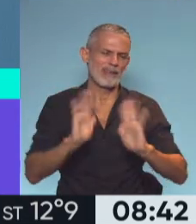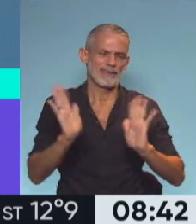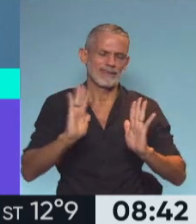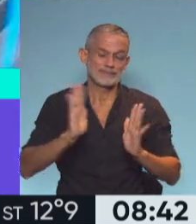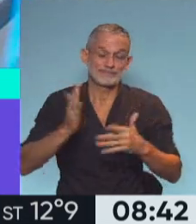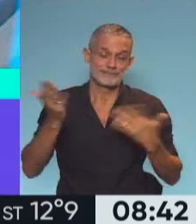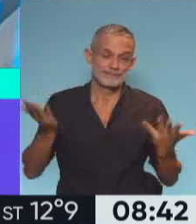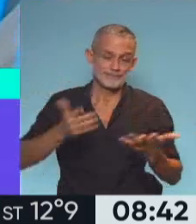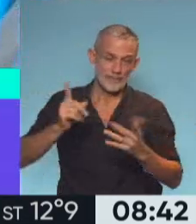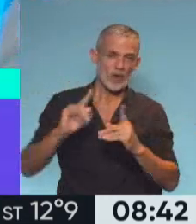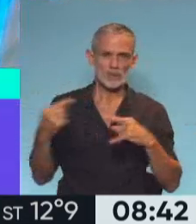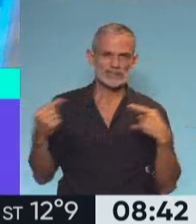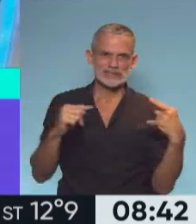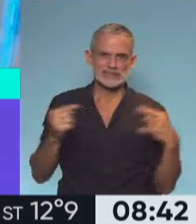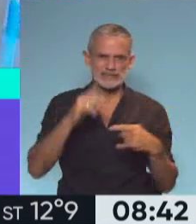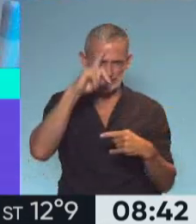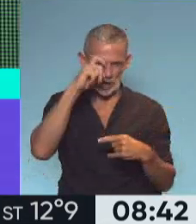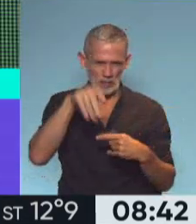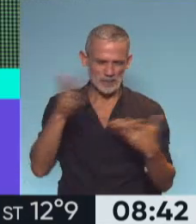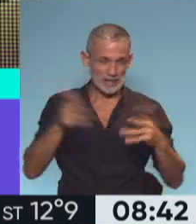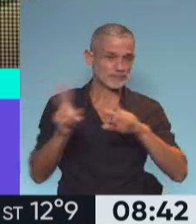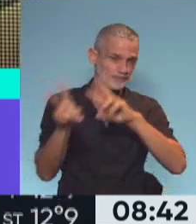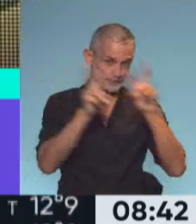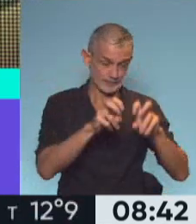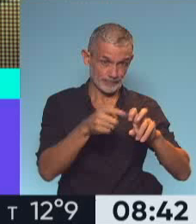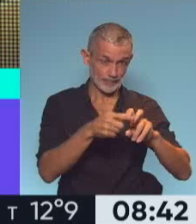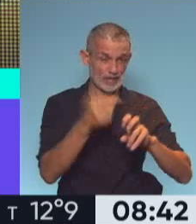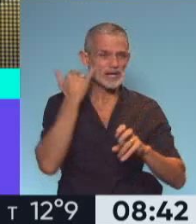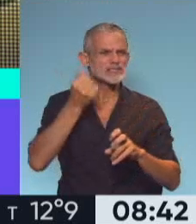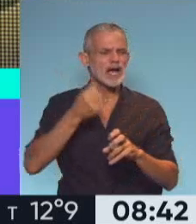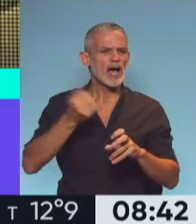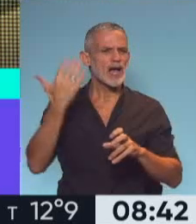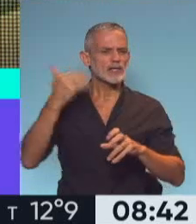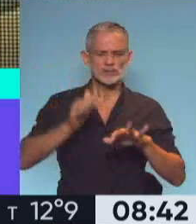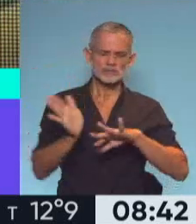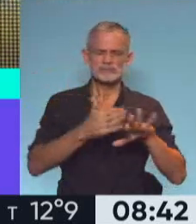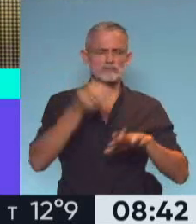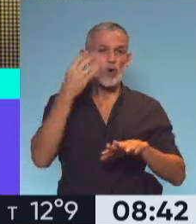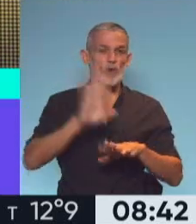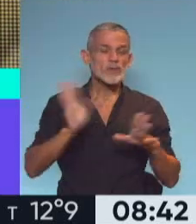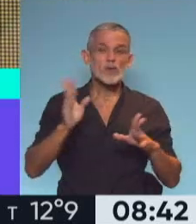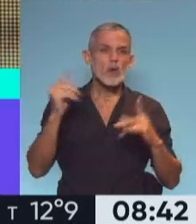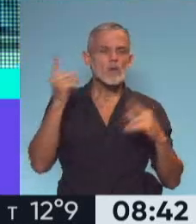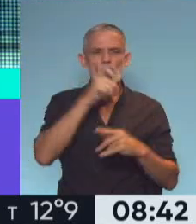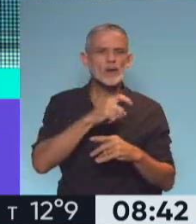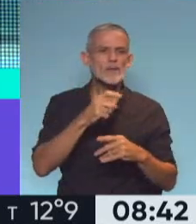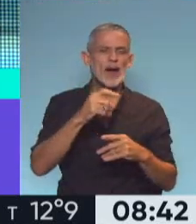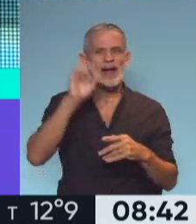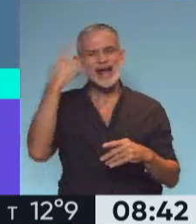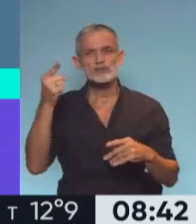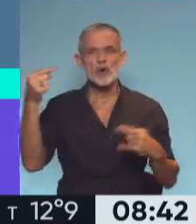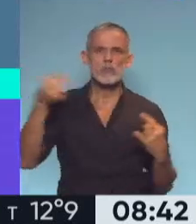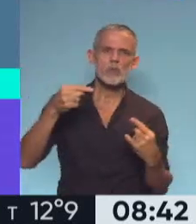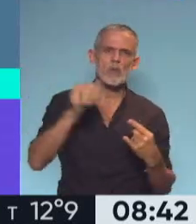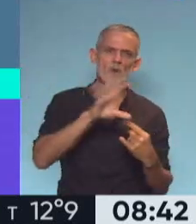cómo se tensiona el sistema sanitario. Cambiemos de tema, a ver, ya casi nos habíamos olvidado, ¿no? Del conflicto nación-provincia, podríamos Sí,